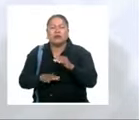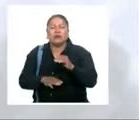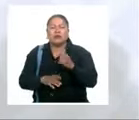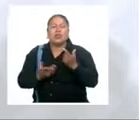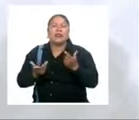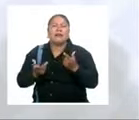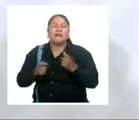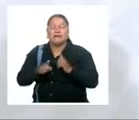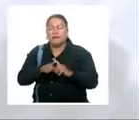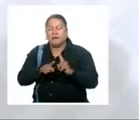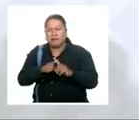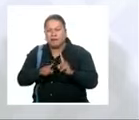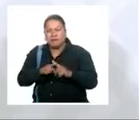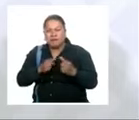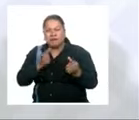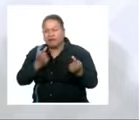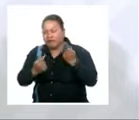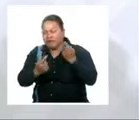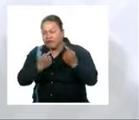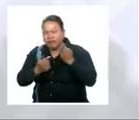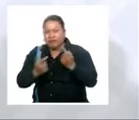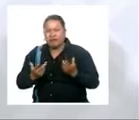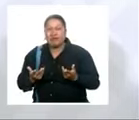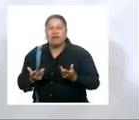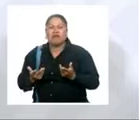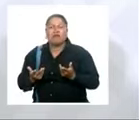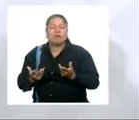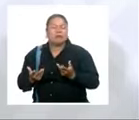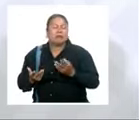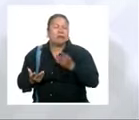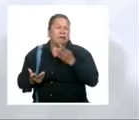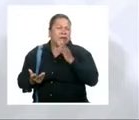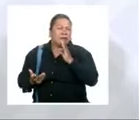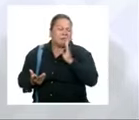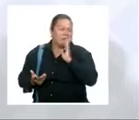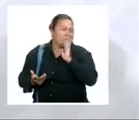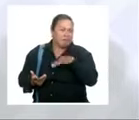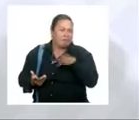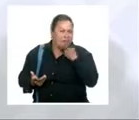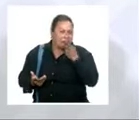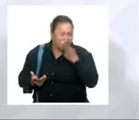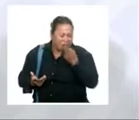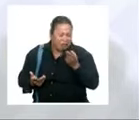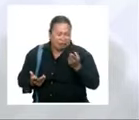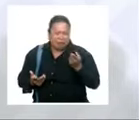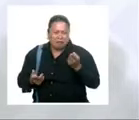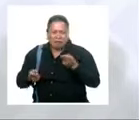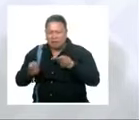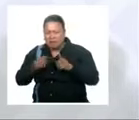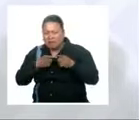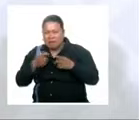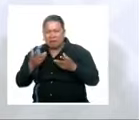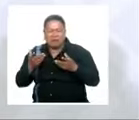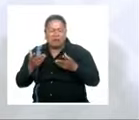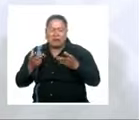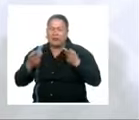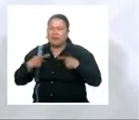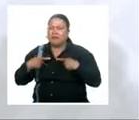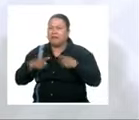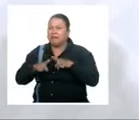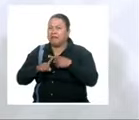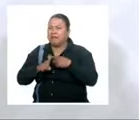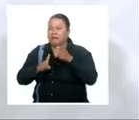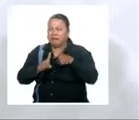ataques y pronunciamientos injerencistas de algunos sectores y personajes